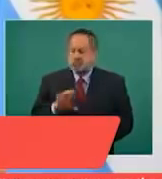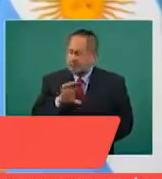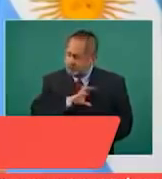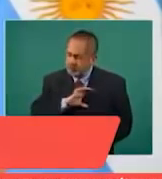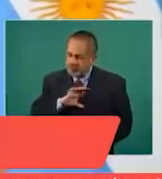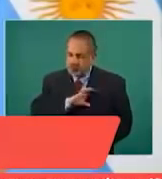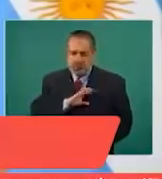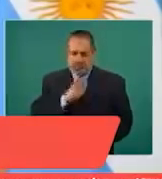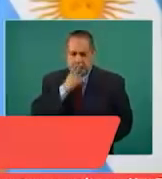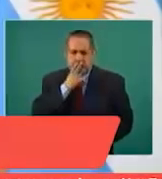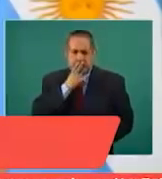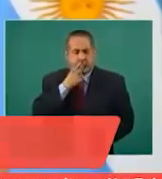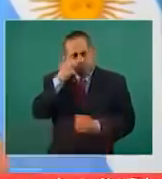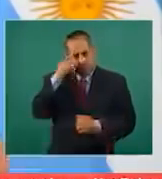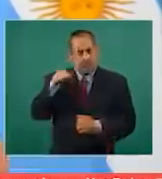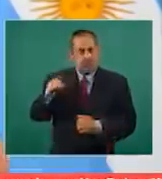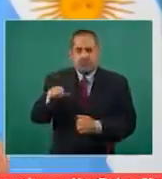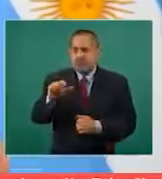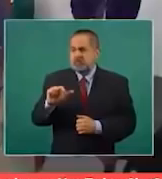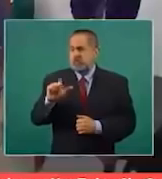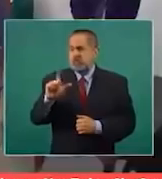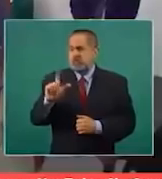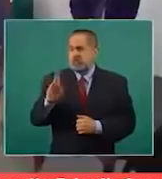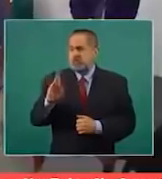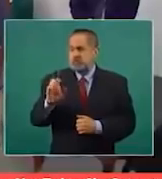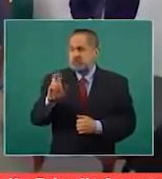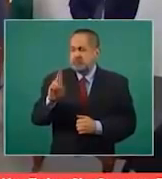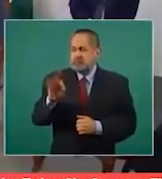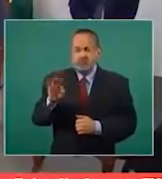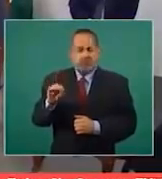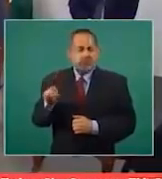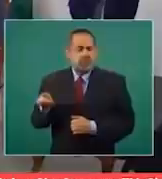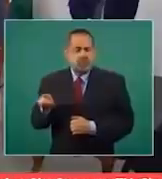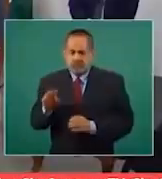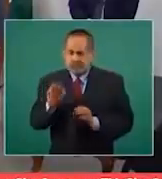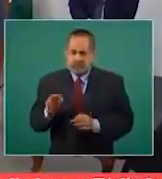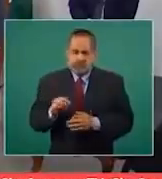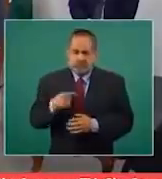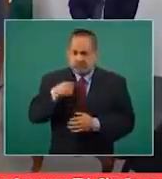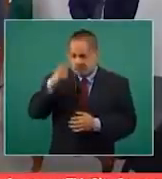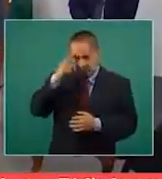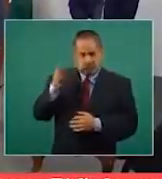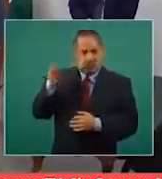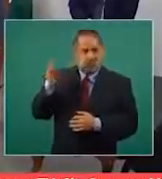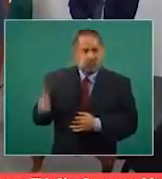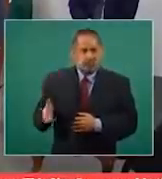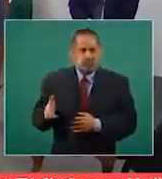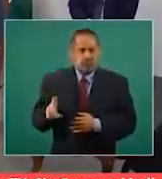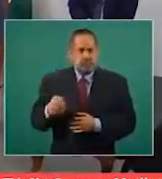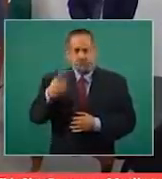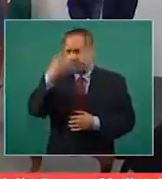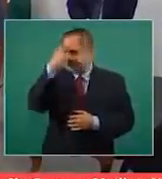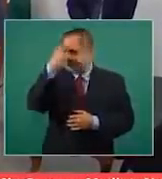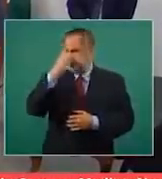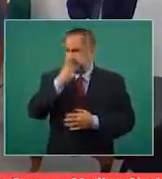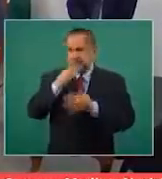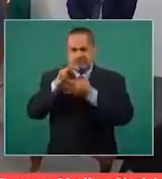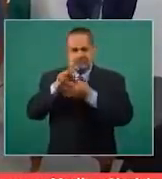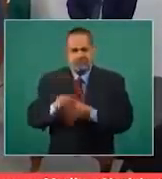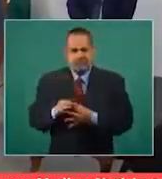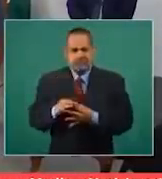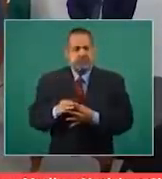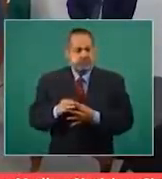años. Eh, y si bien, bueno, Alberto había sido jefe de gabinete de